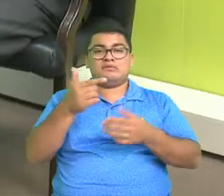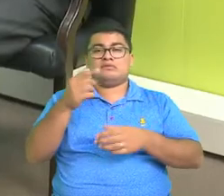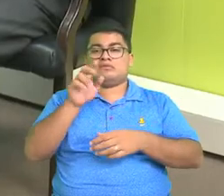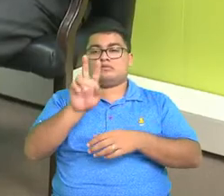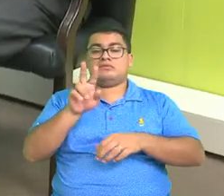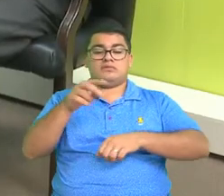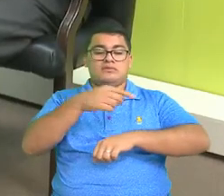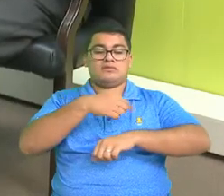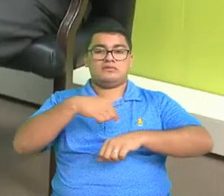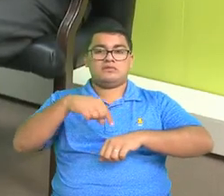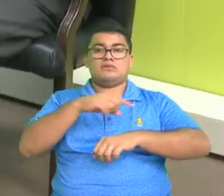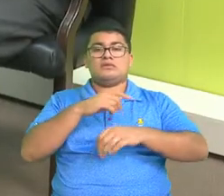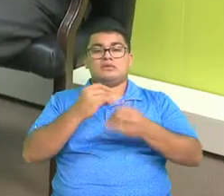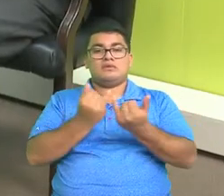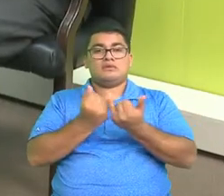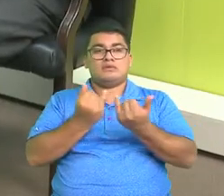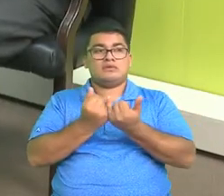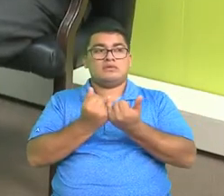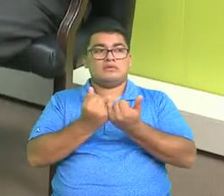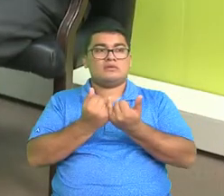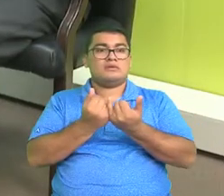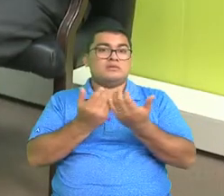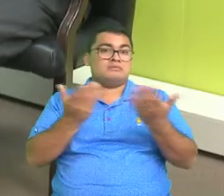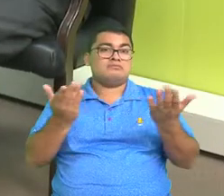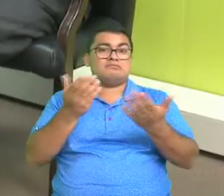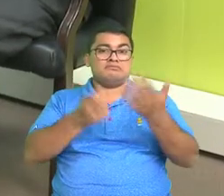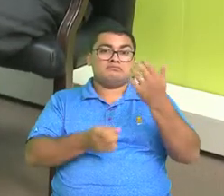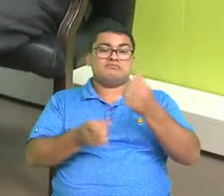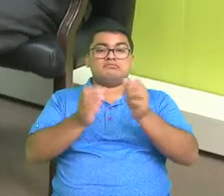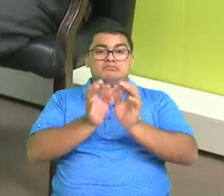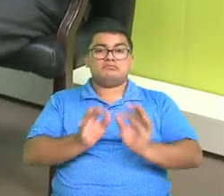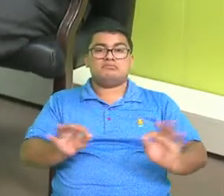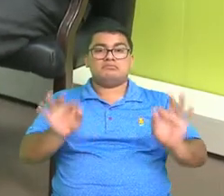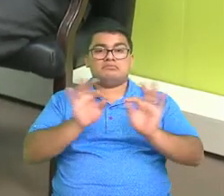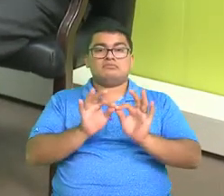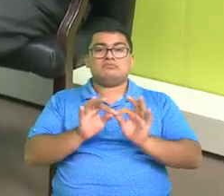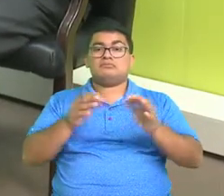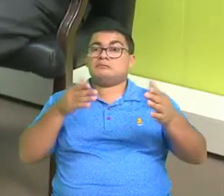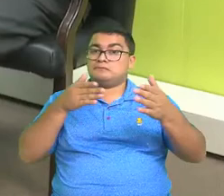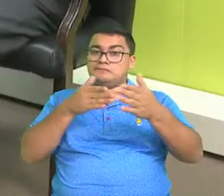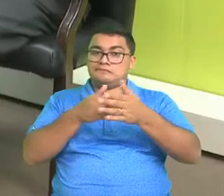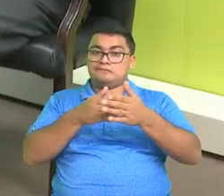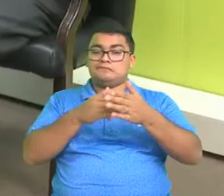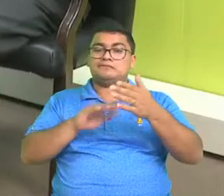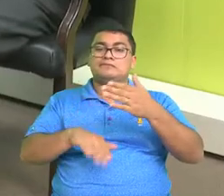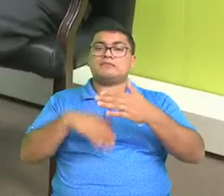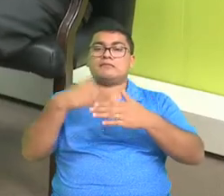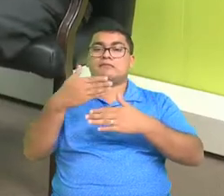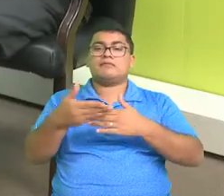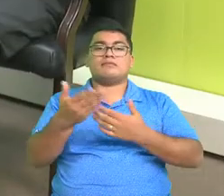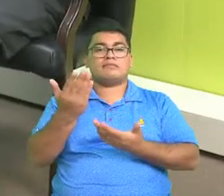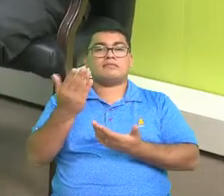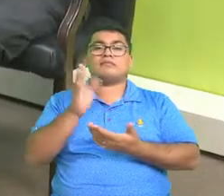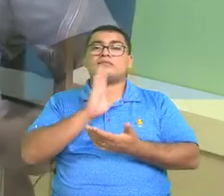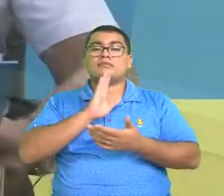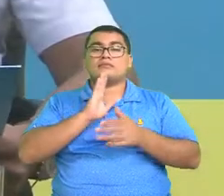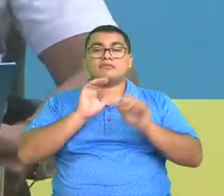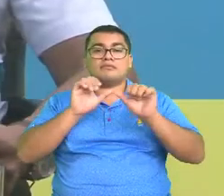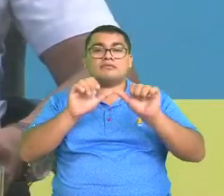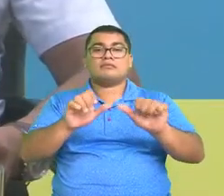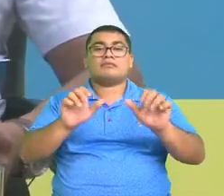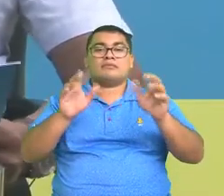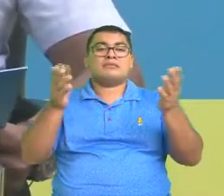al congelador y hacerle baños María. Ok, eso es importante lo que usted dijo, doctor. Sí. Vamos a hacer una pausa. Cuando regresemos vamos a seguir hablando más de